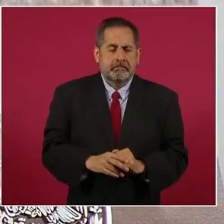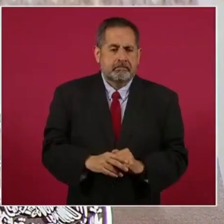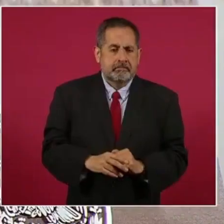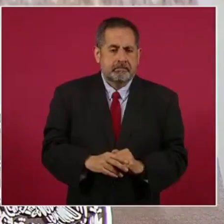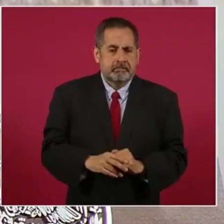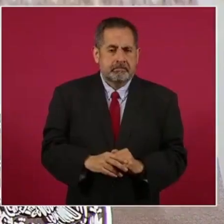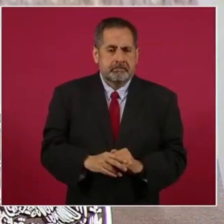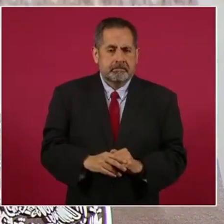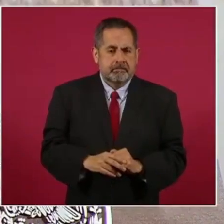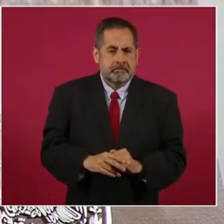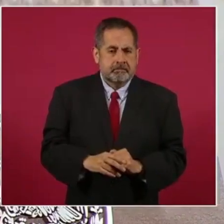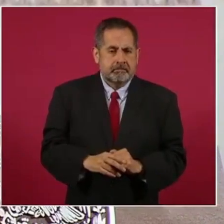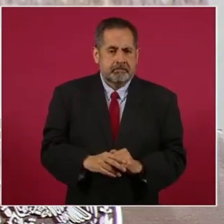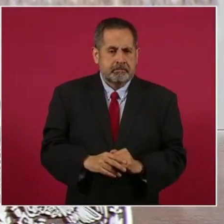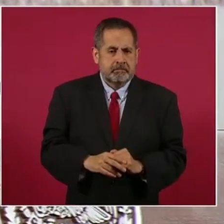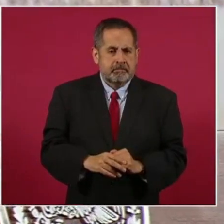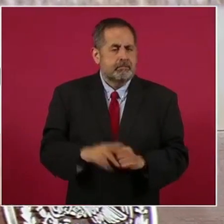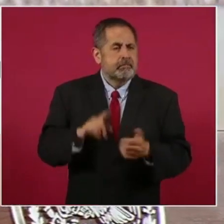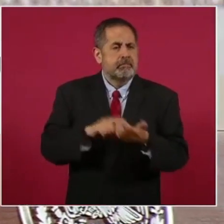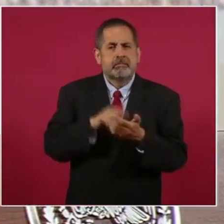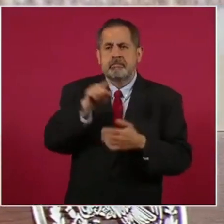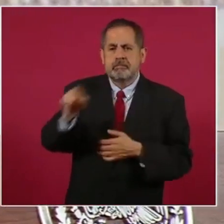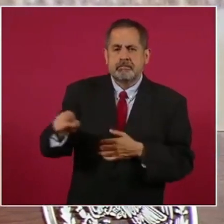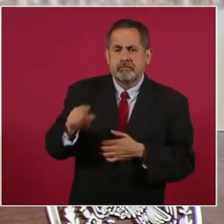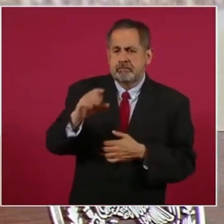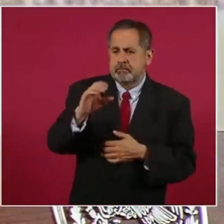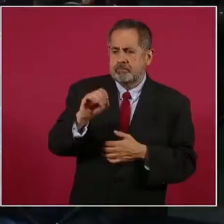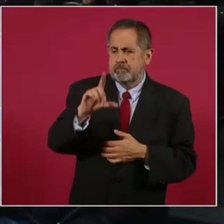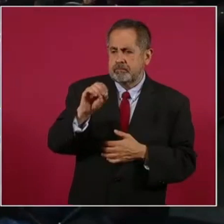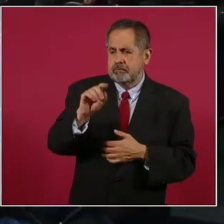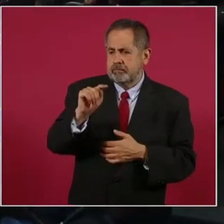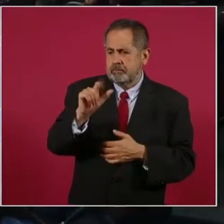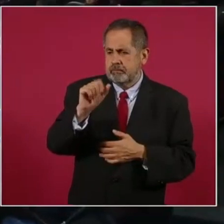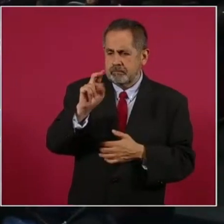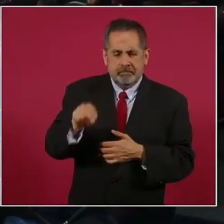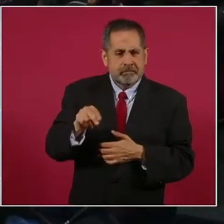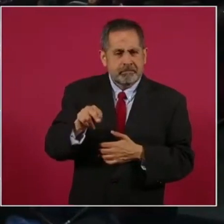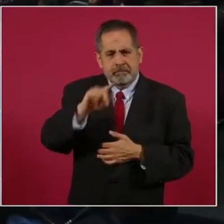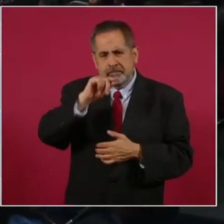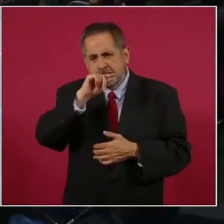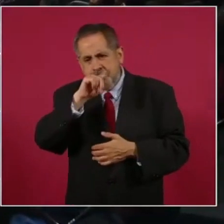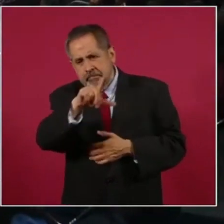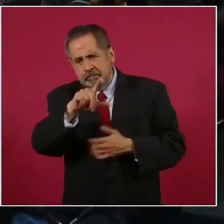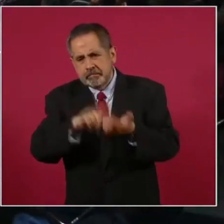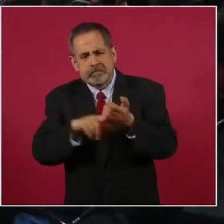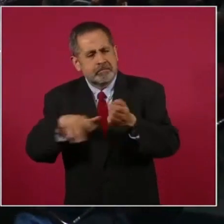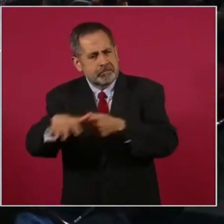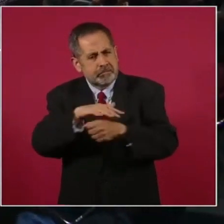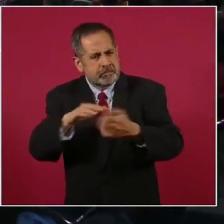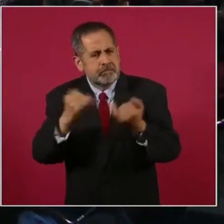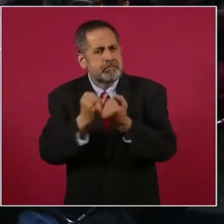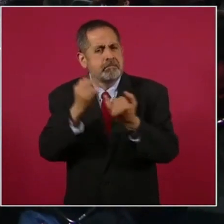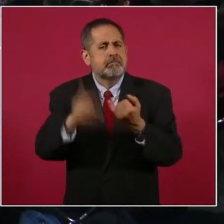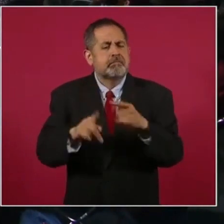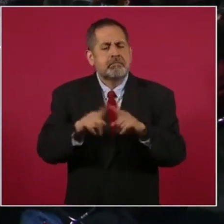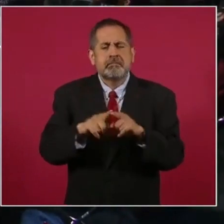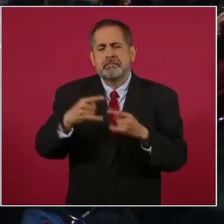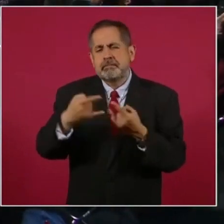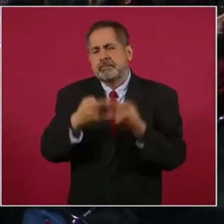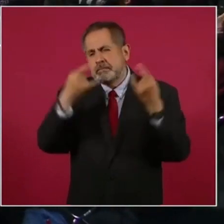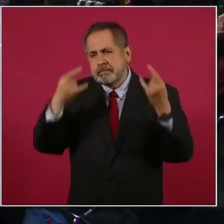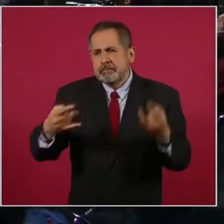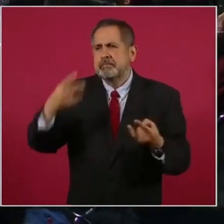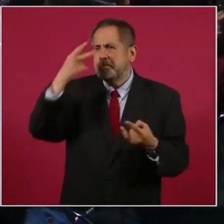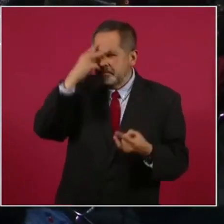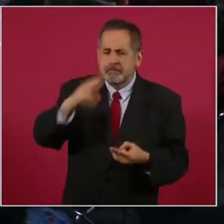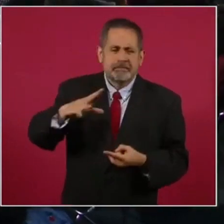en Colotlán, Jalisco, porque en todo México hay historia y hay cultura.